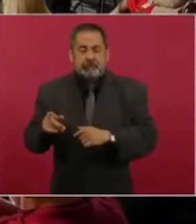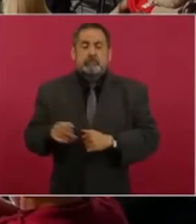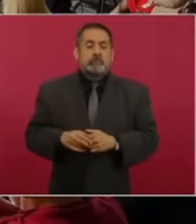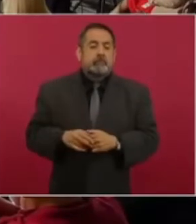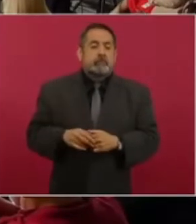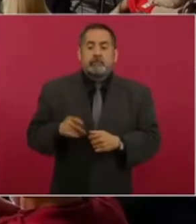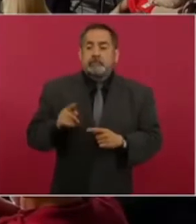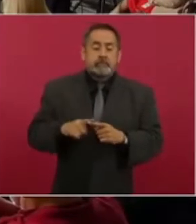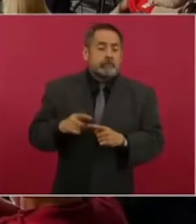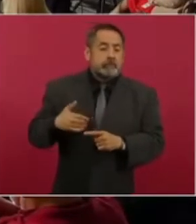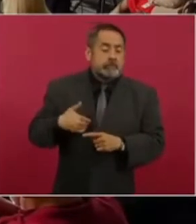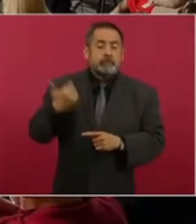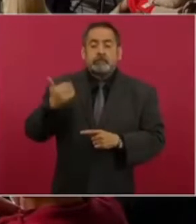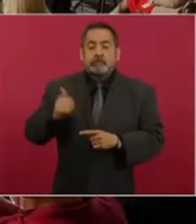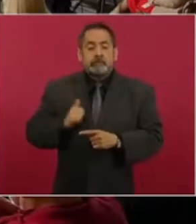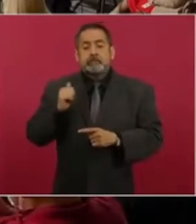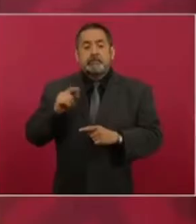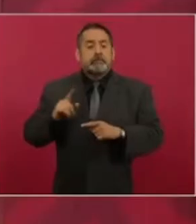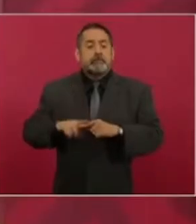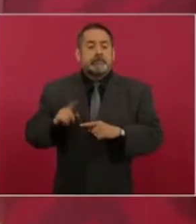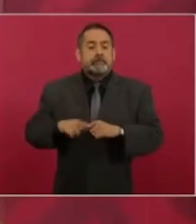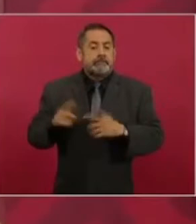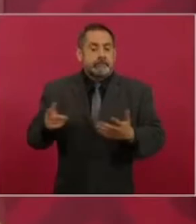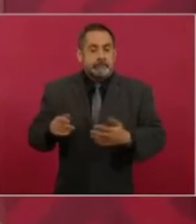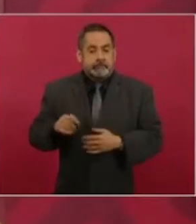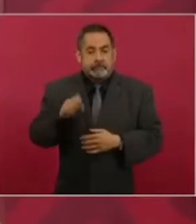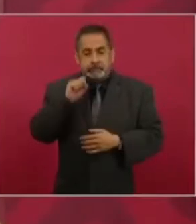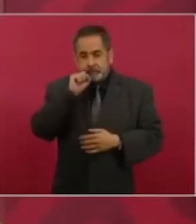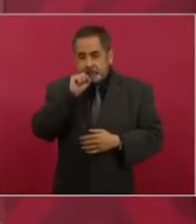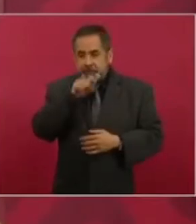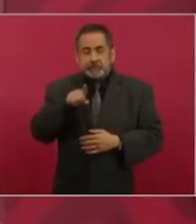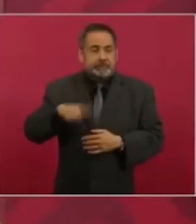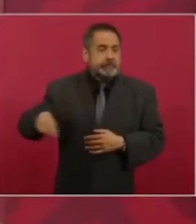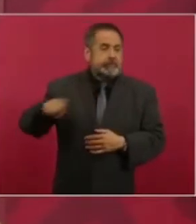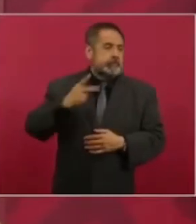se benefician pues son los políticos